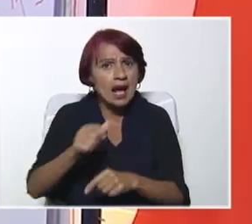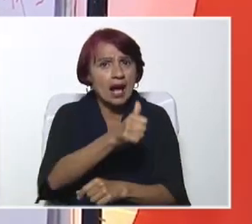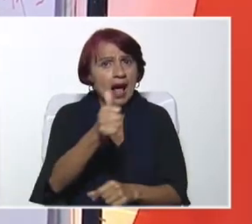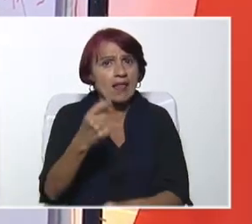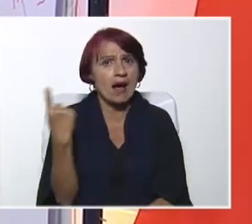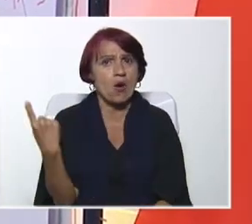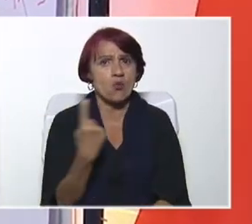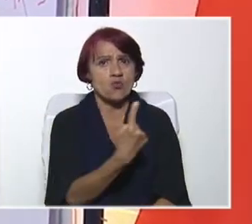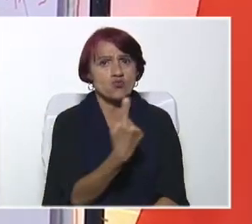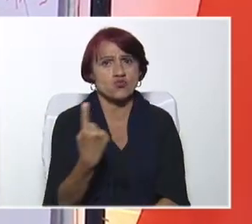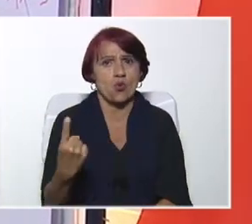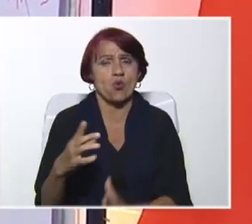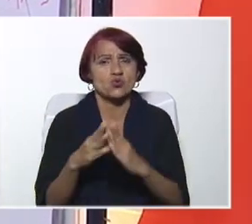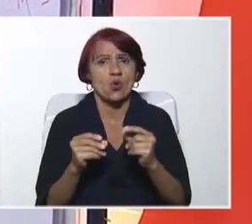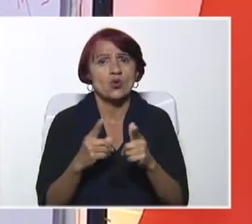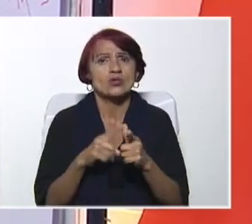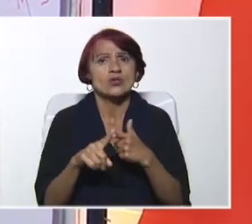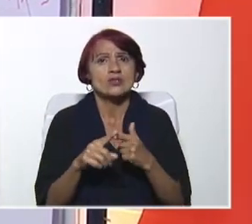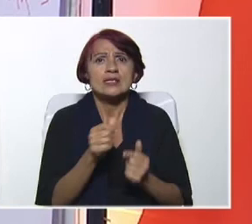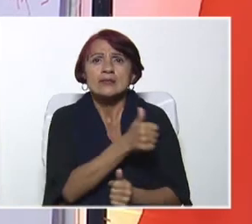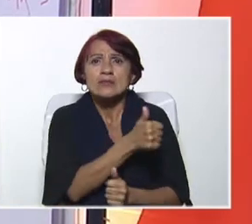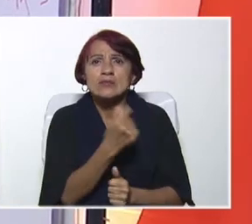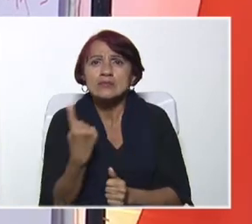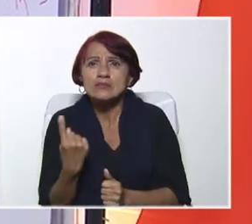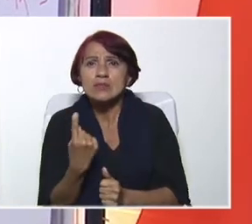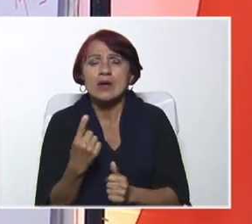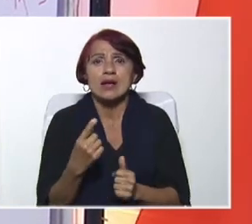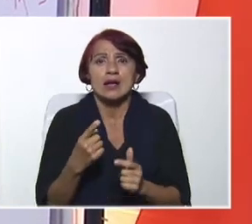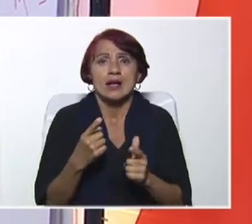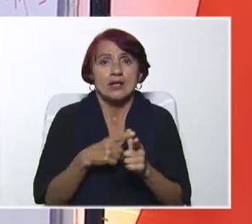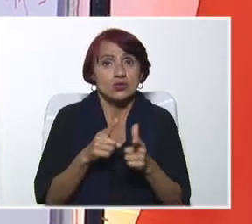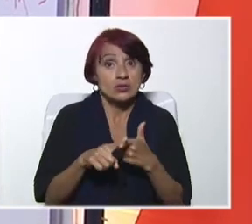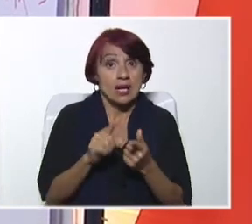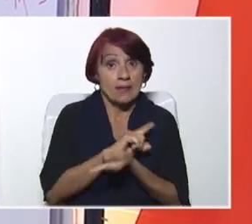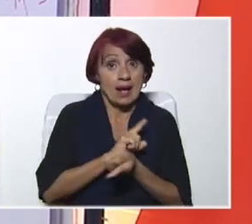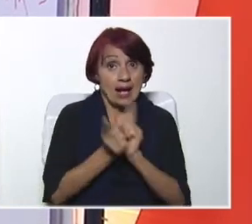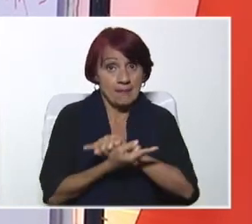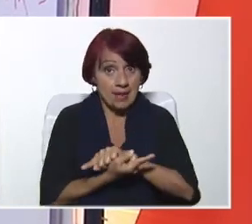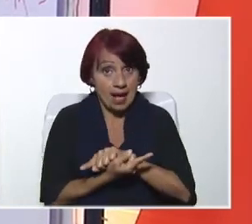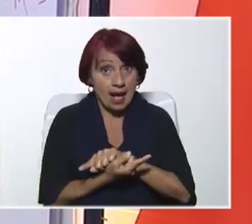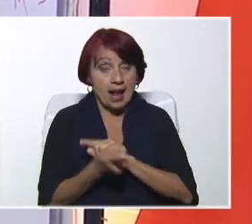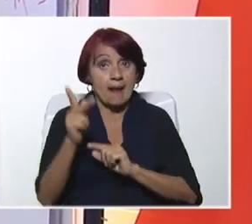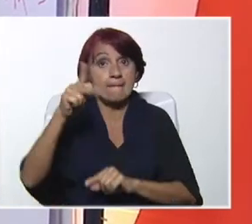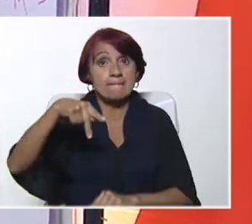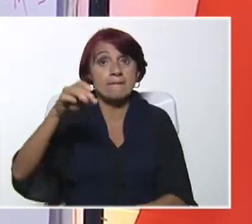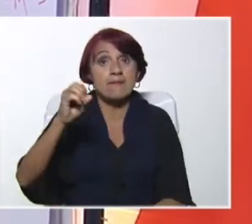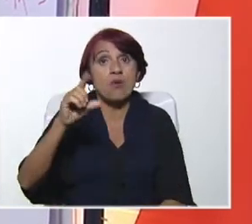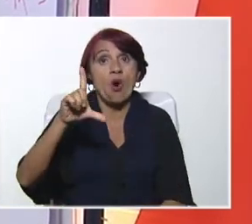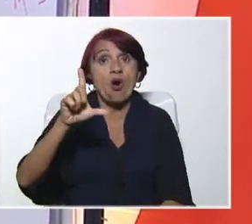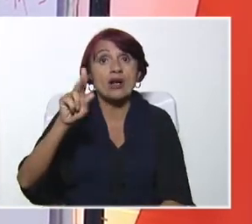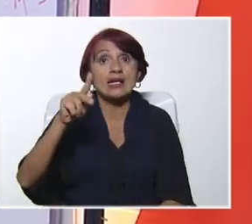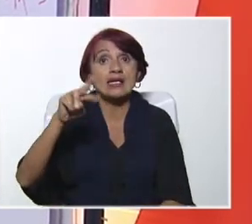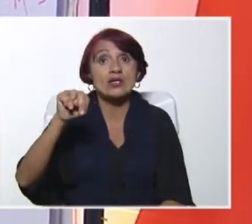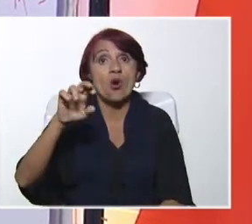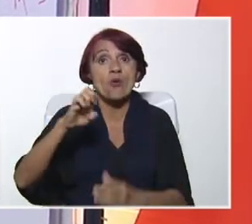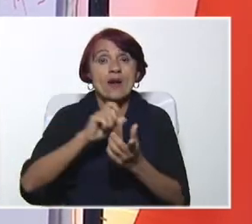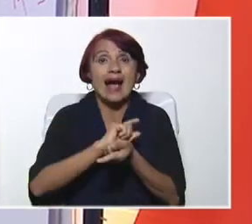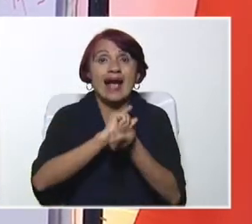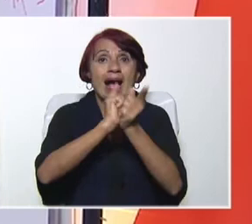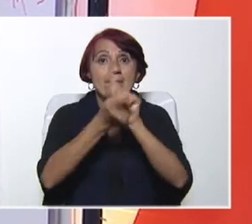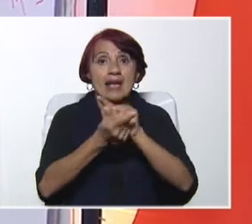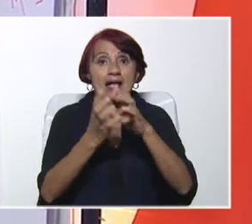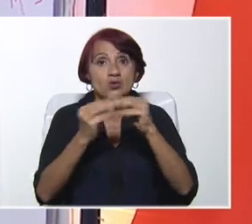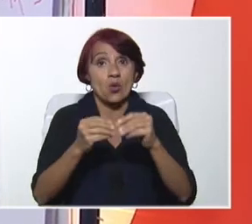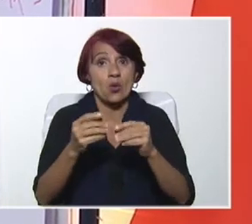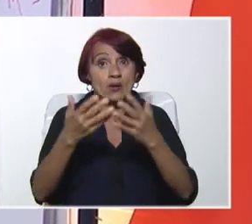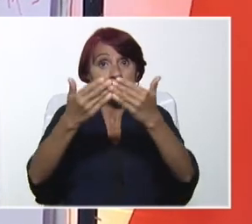polinomio. En este caso, vamos a transformar este polinomio en su opuesto, es decir,